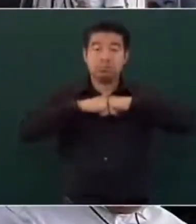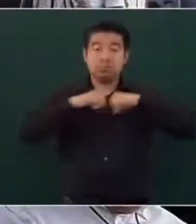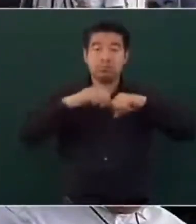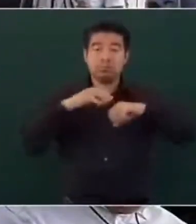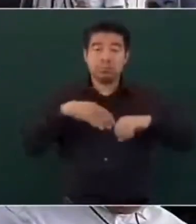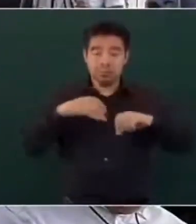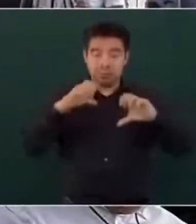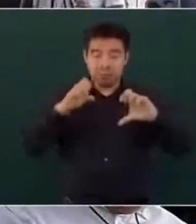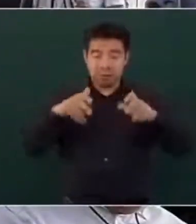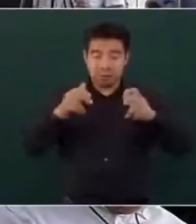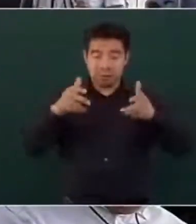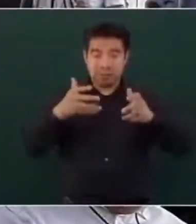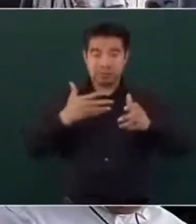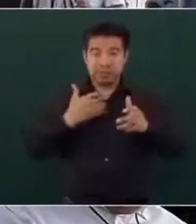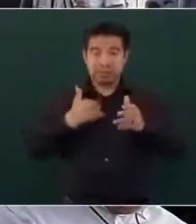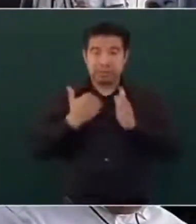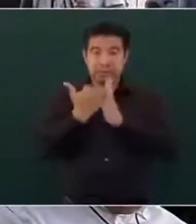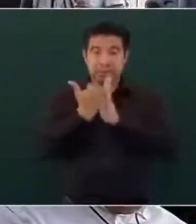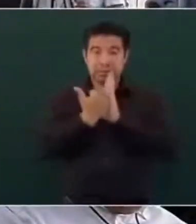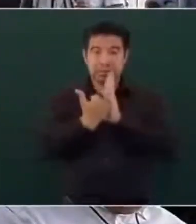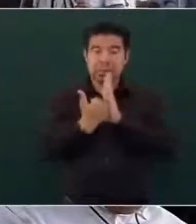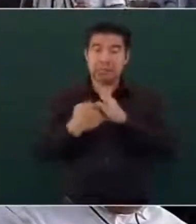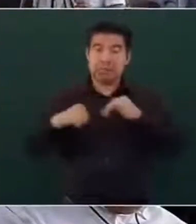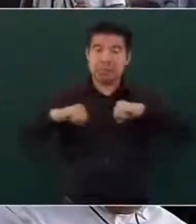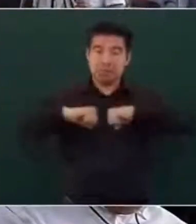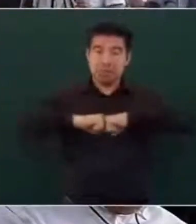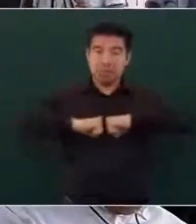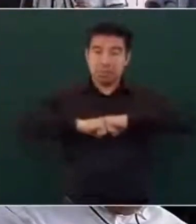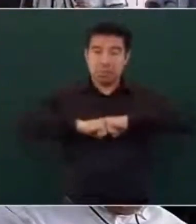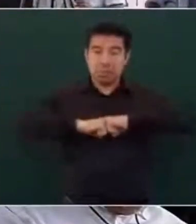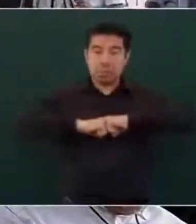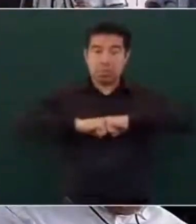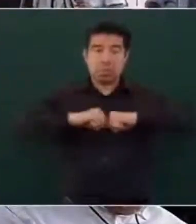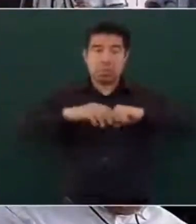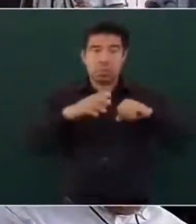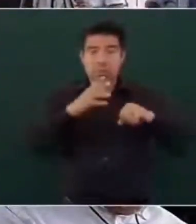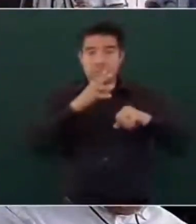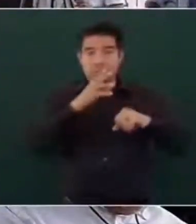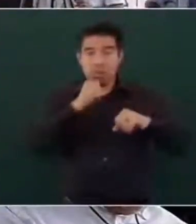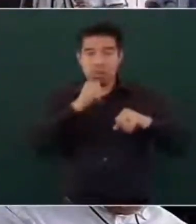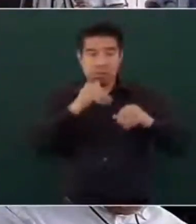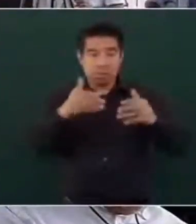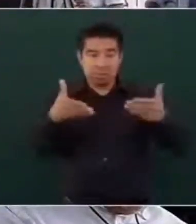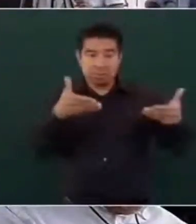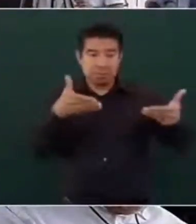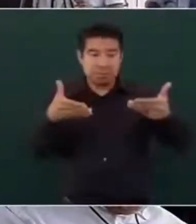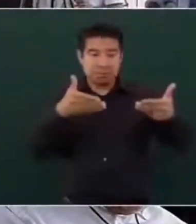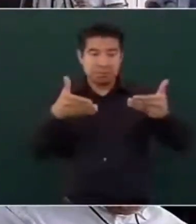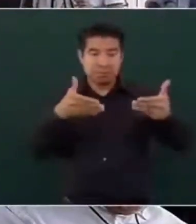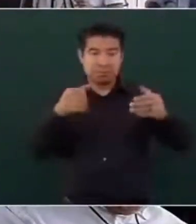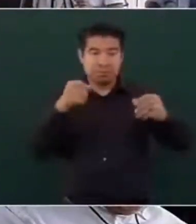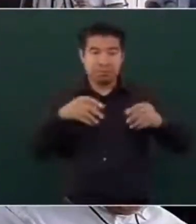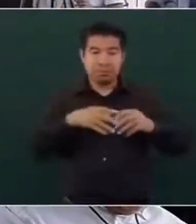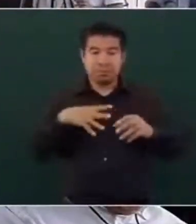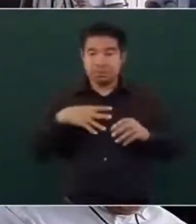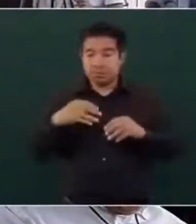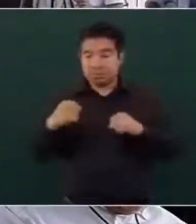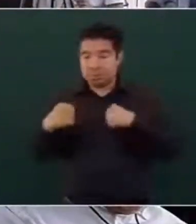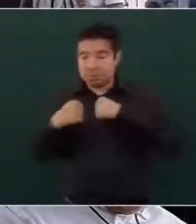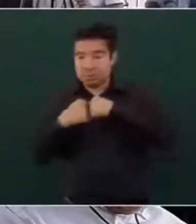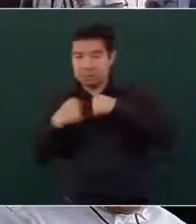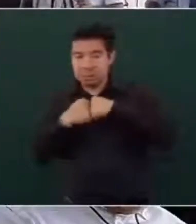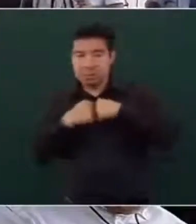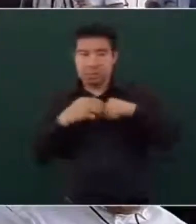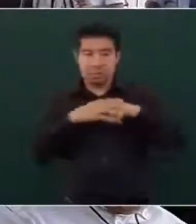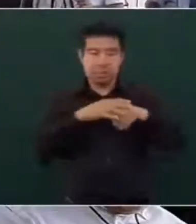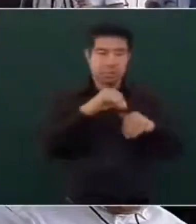baja incidencia, pero es frontera. O sea, no se puede equiparar lo que implica una entidad fronteriza